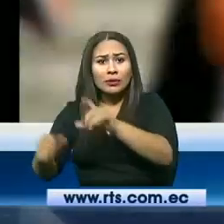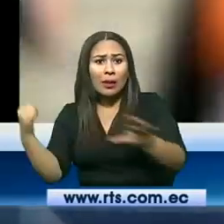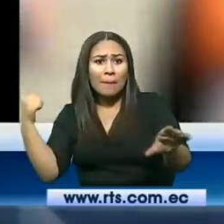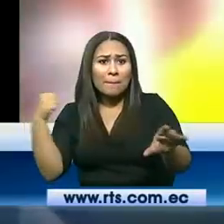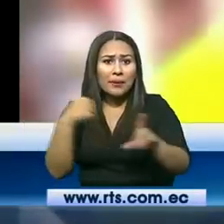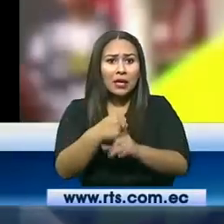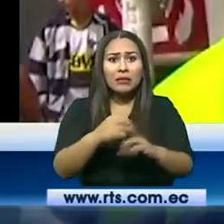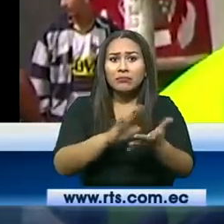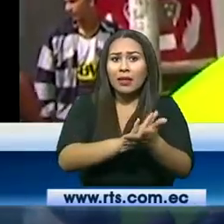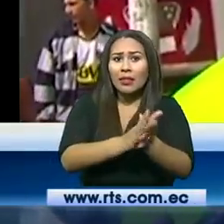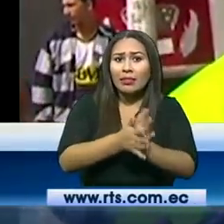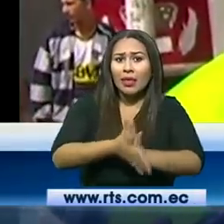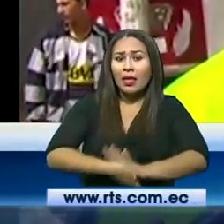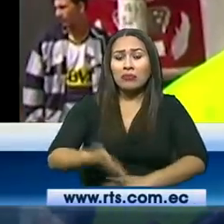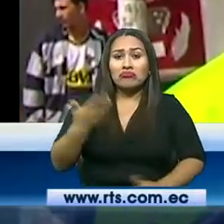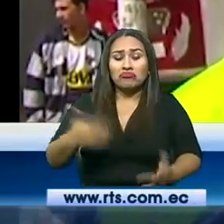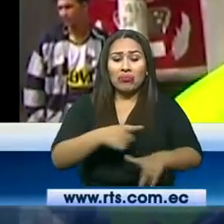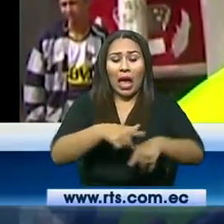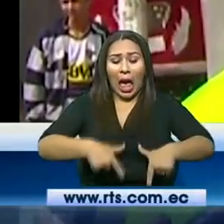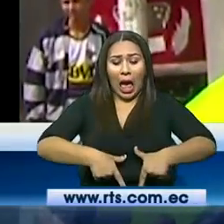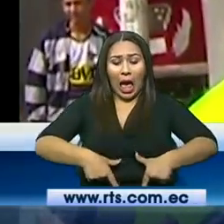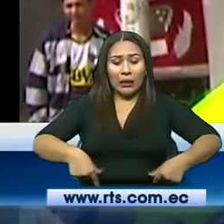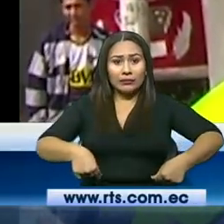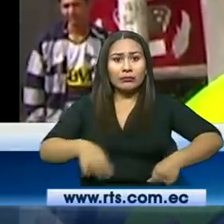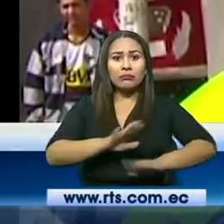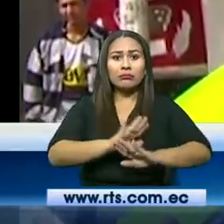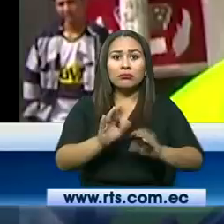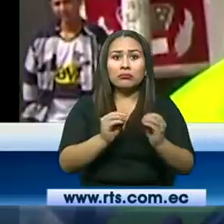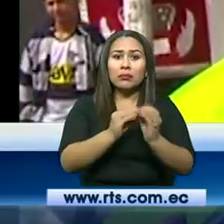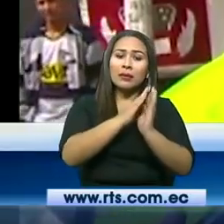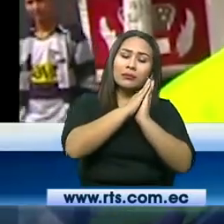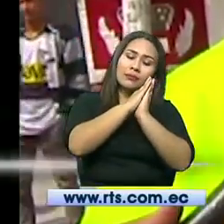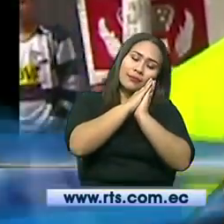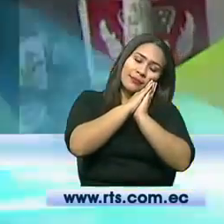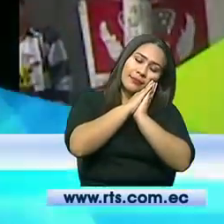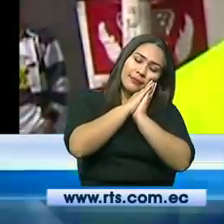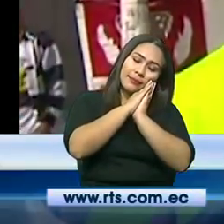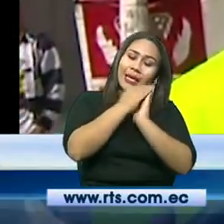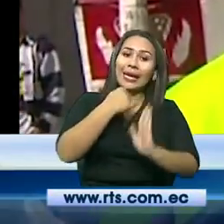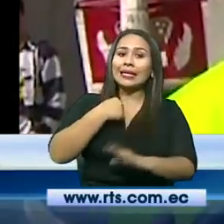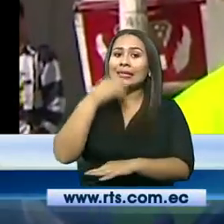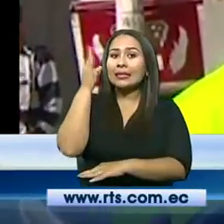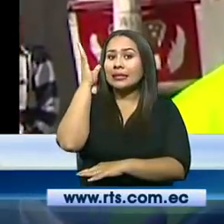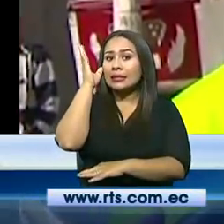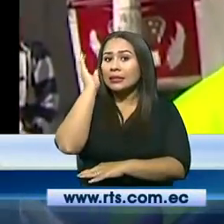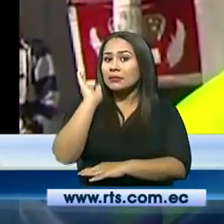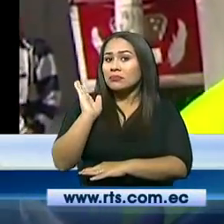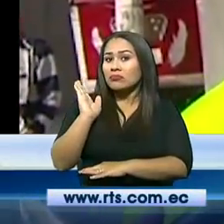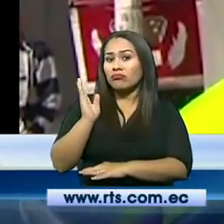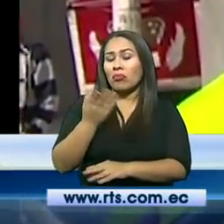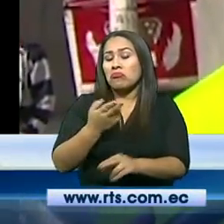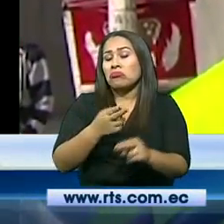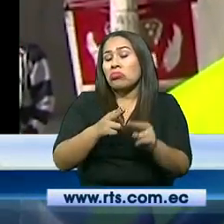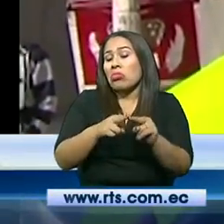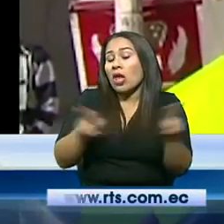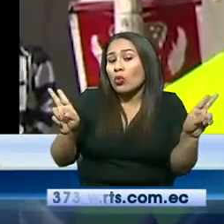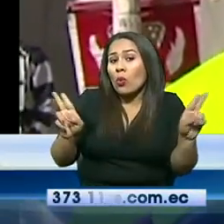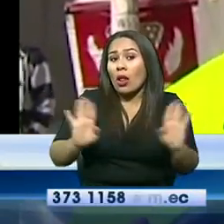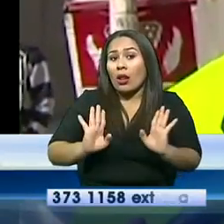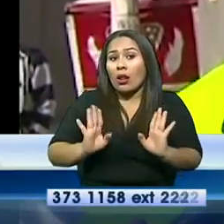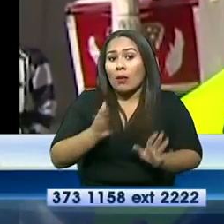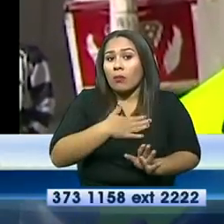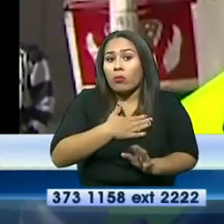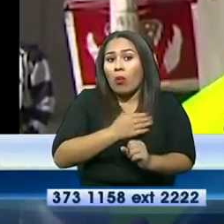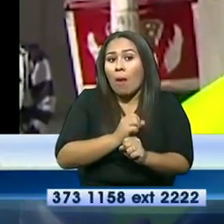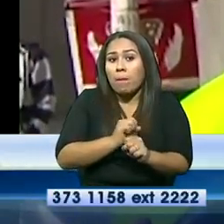se acostaba a descansar. Obviamente puede tratarse de alguna causa natural o derivado de algún tipo